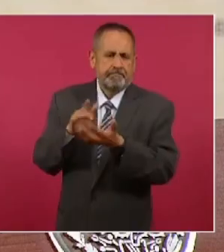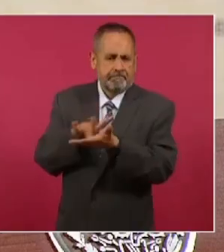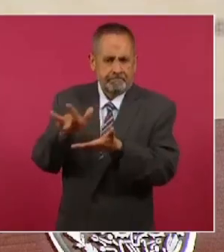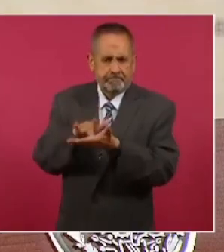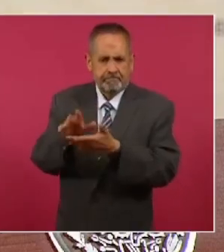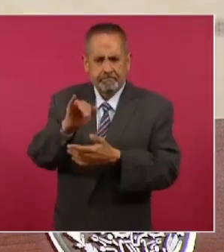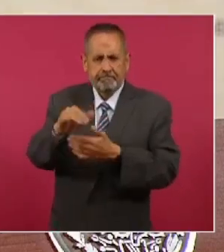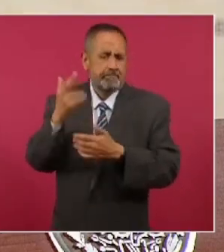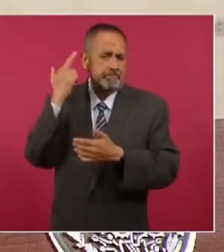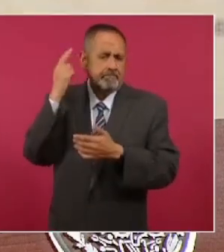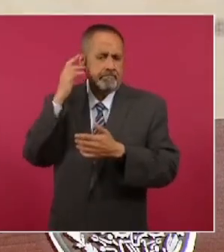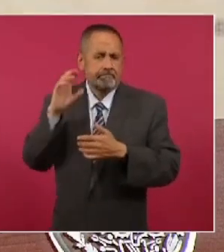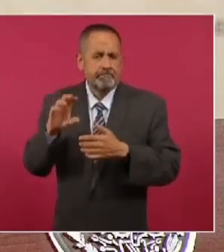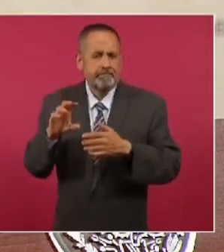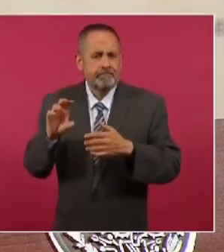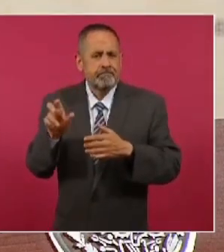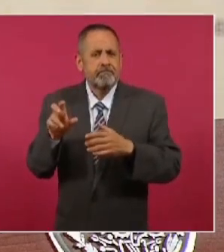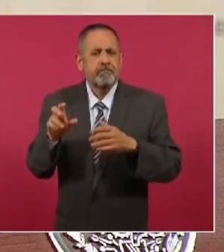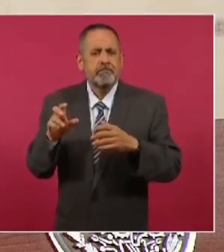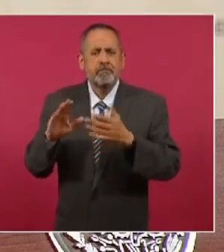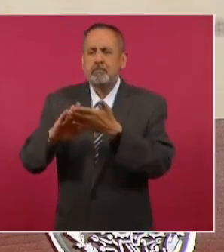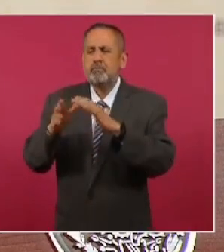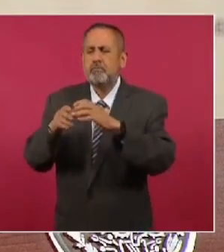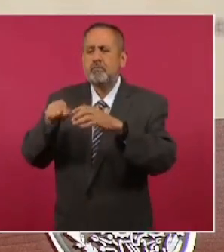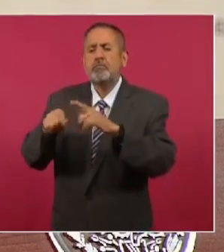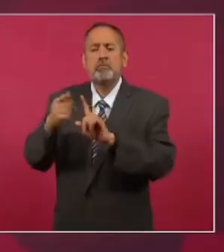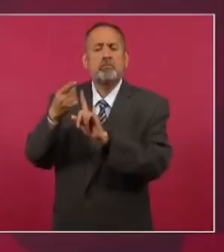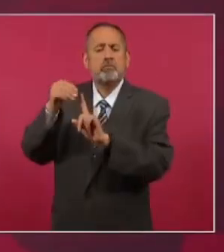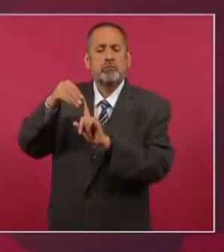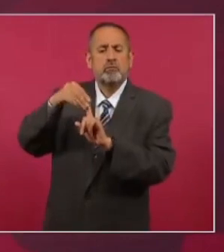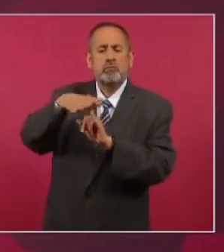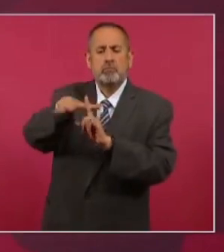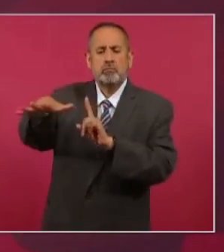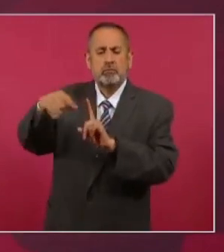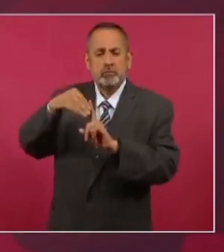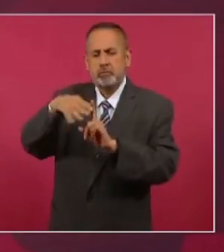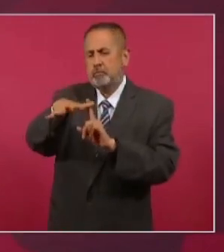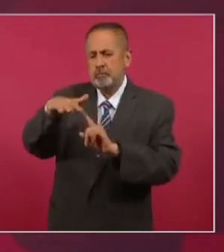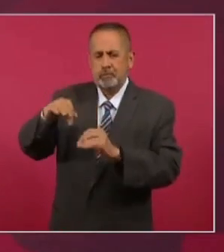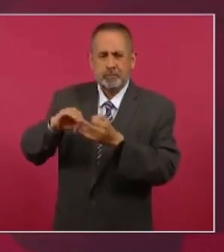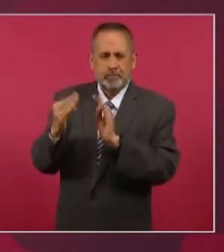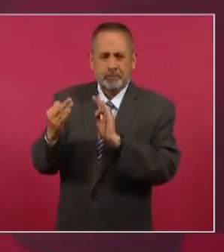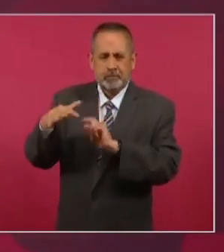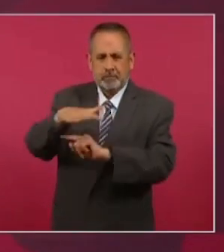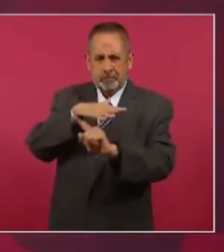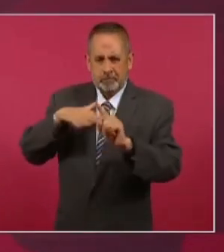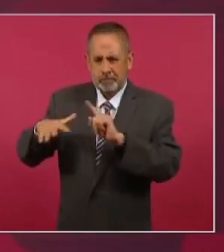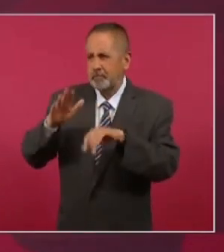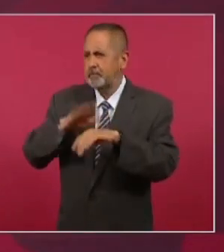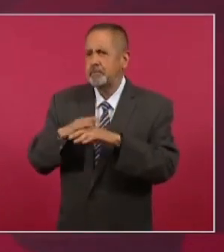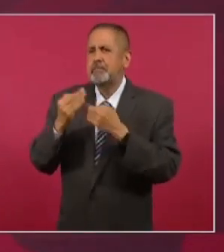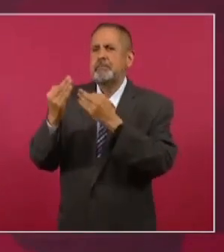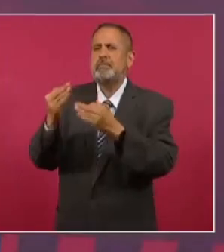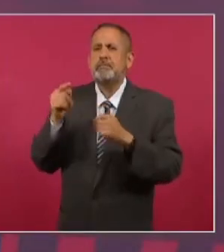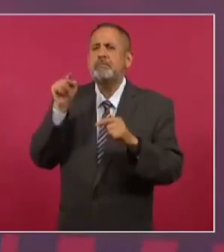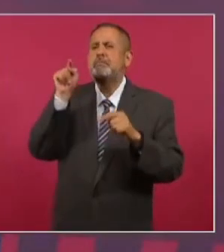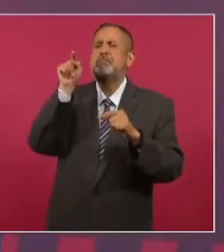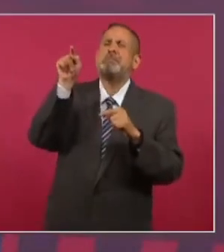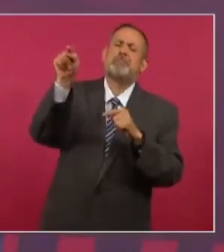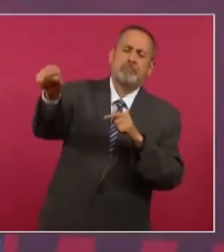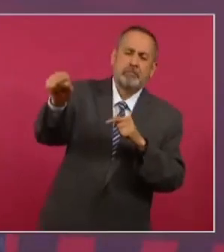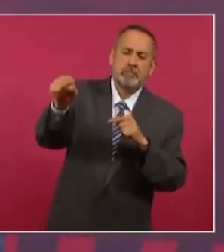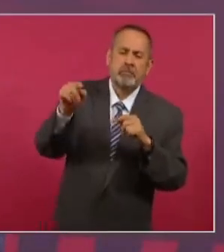las radios comunitarias son las que están en la mayoría de los casos en las comunidades más